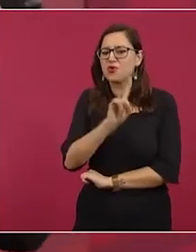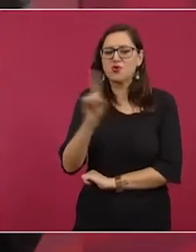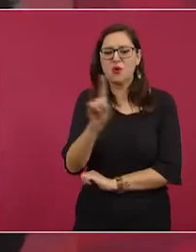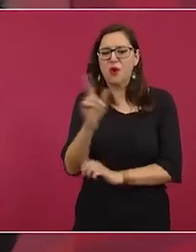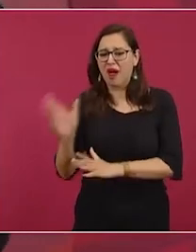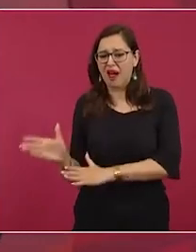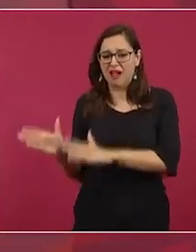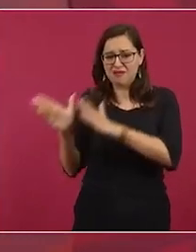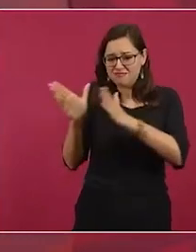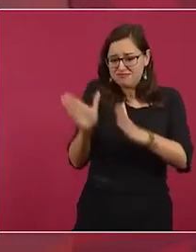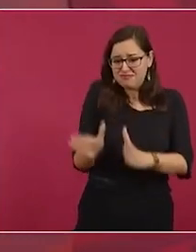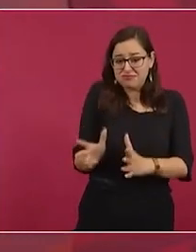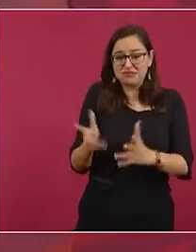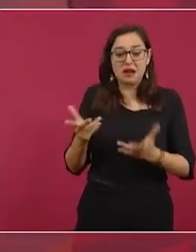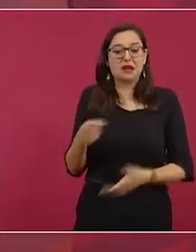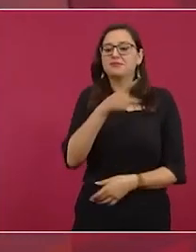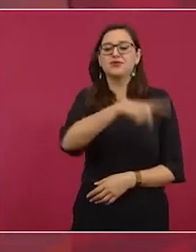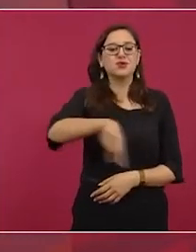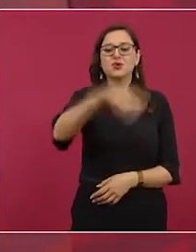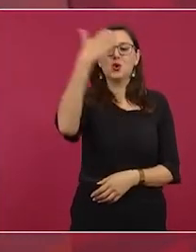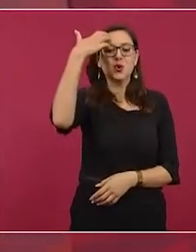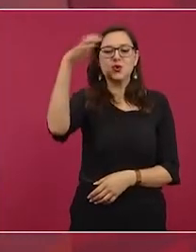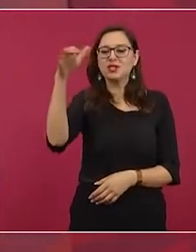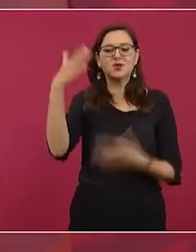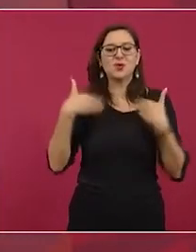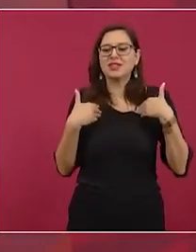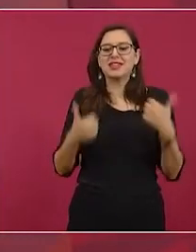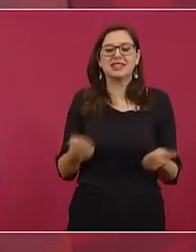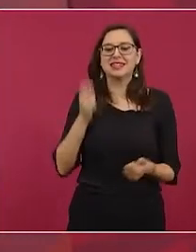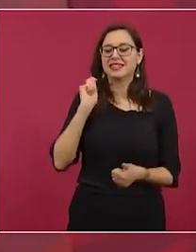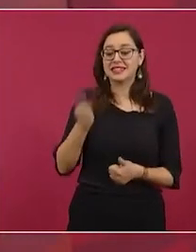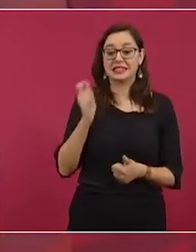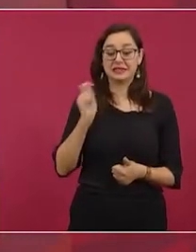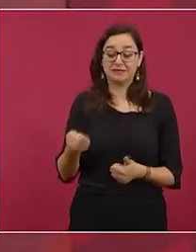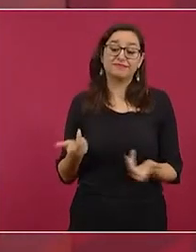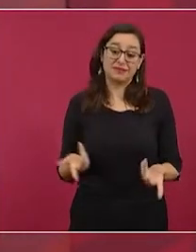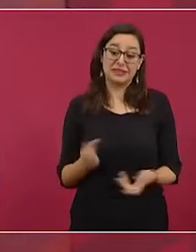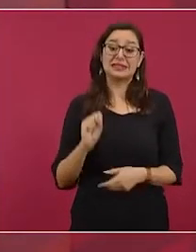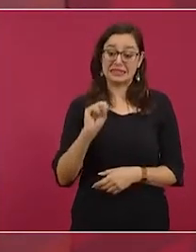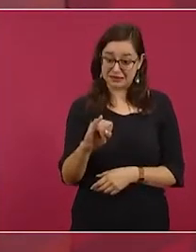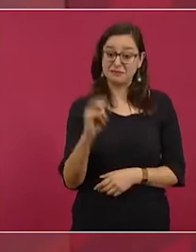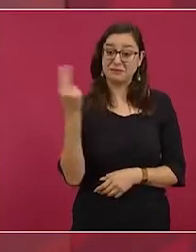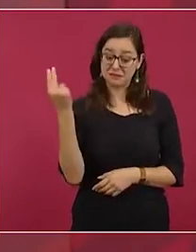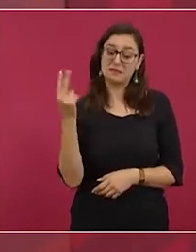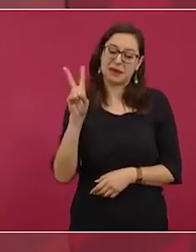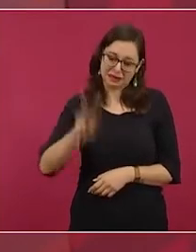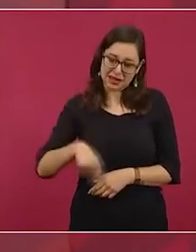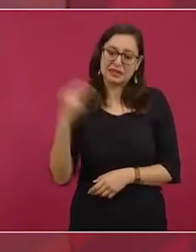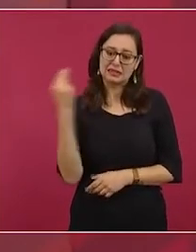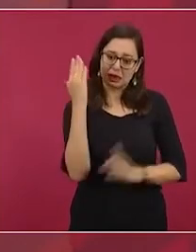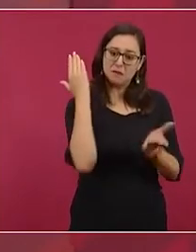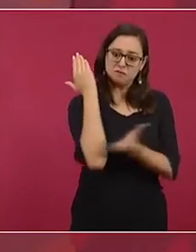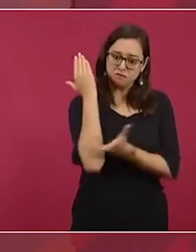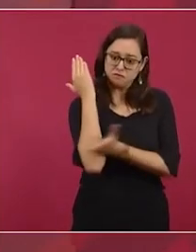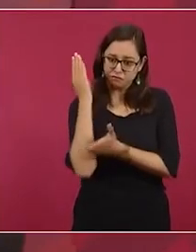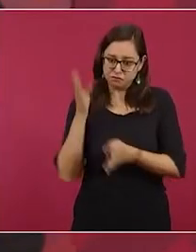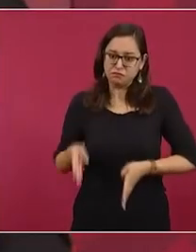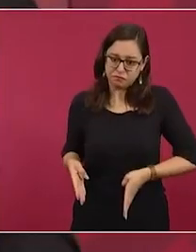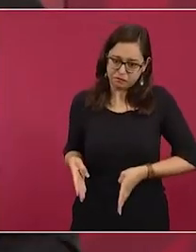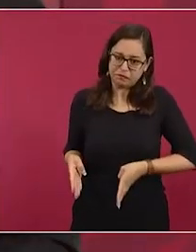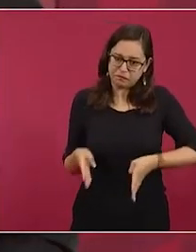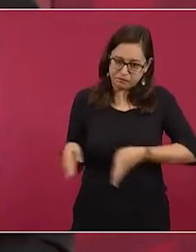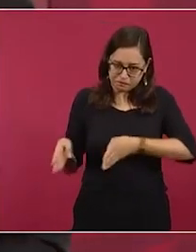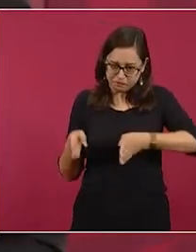Pero a cambio de eso, porque tenemos que hacer la brecha para hacer el camellón y poner las